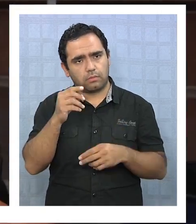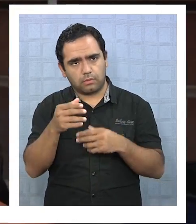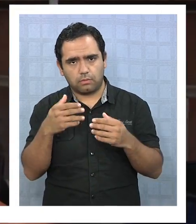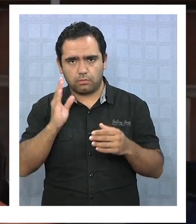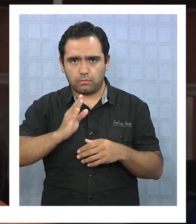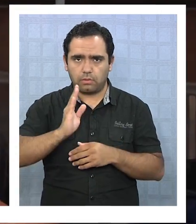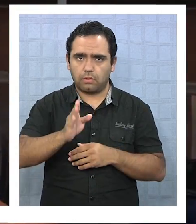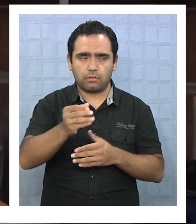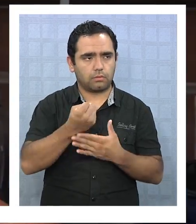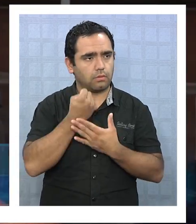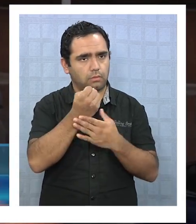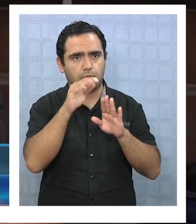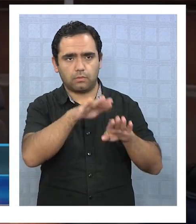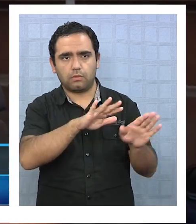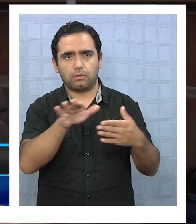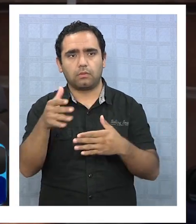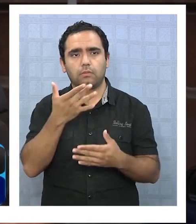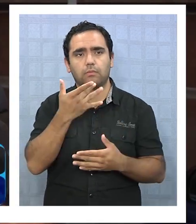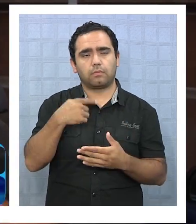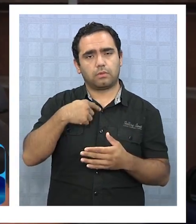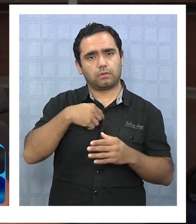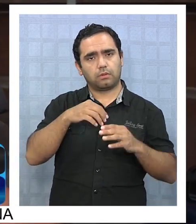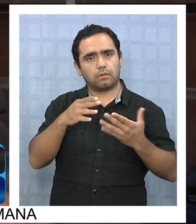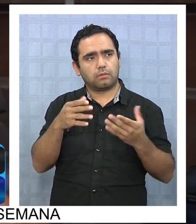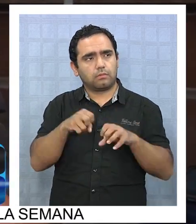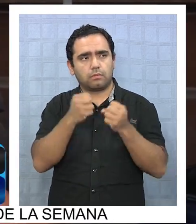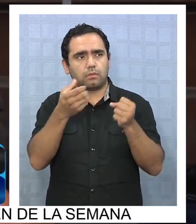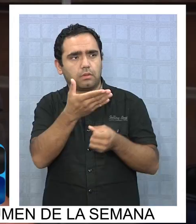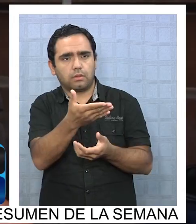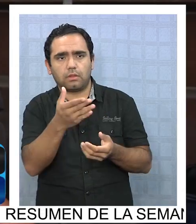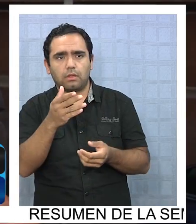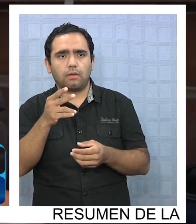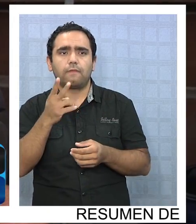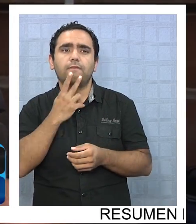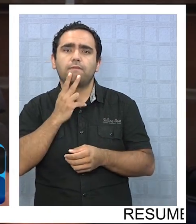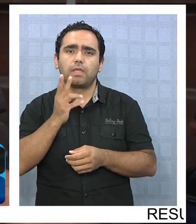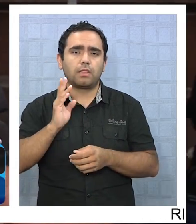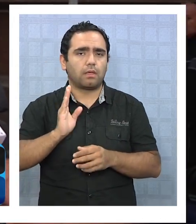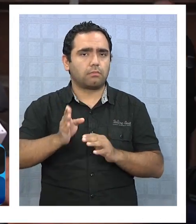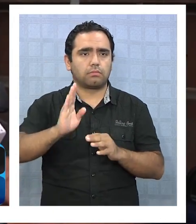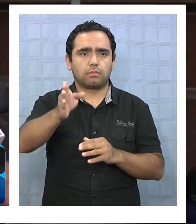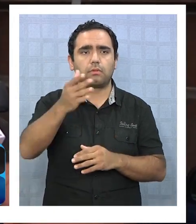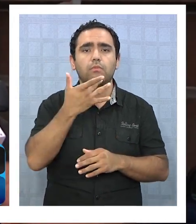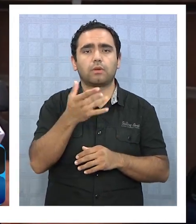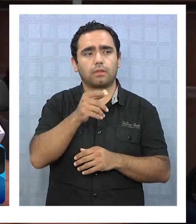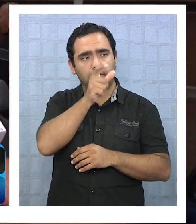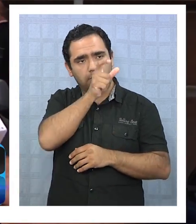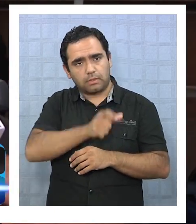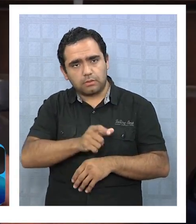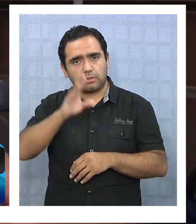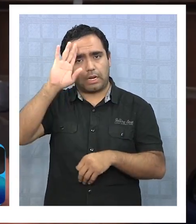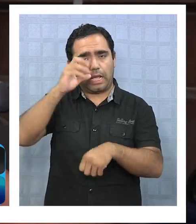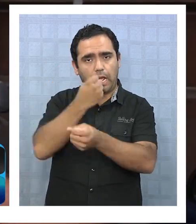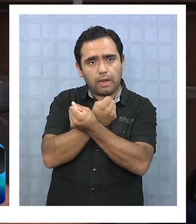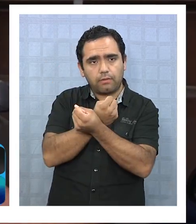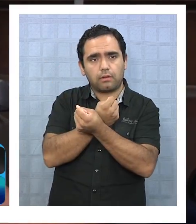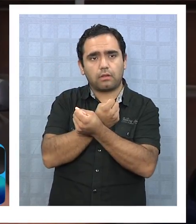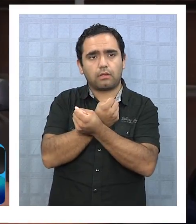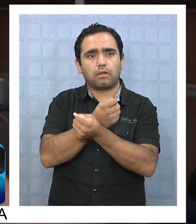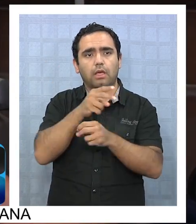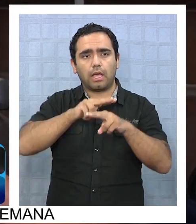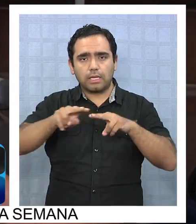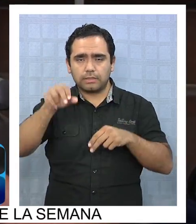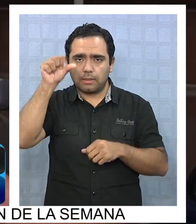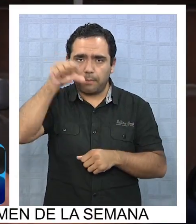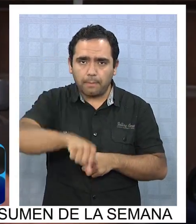a mi pareja igual, porque ella quedó marcada para todo el resto de su vida, porque un funcionario de carabineros que actuó mal,